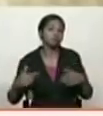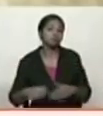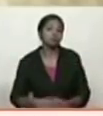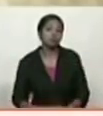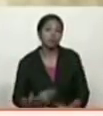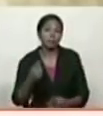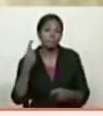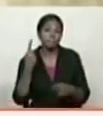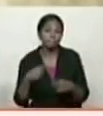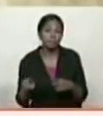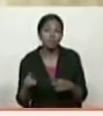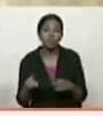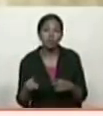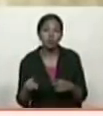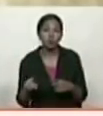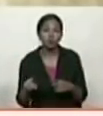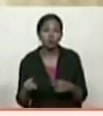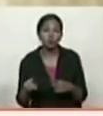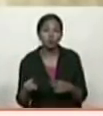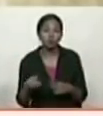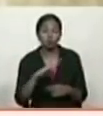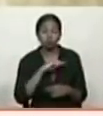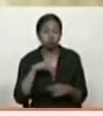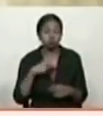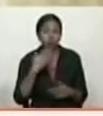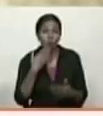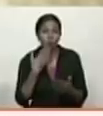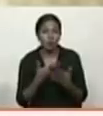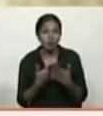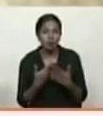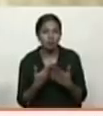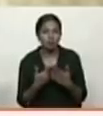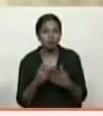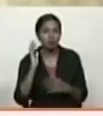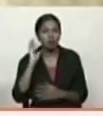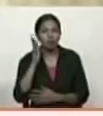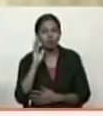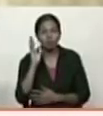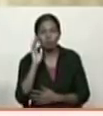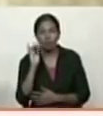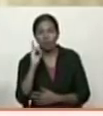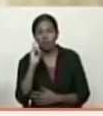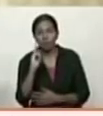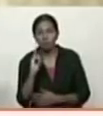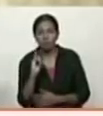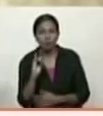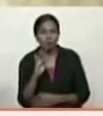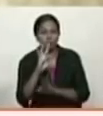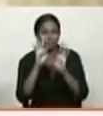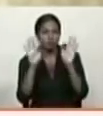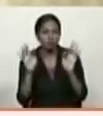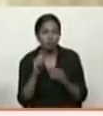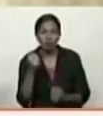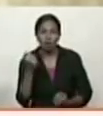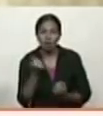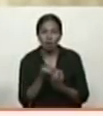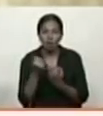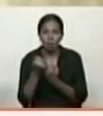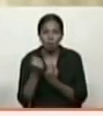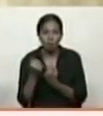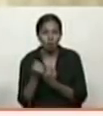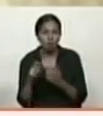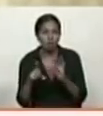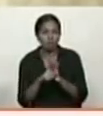Pero y hay que agradecer tanto en la Asamblea Parlamentaria como en todos los foros el apoyo incondicional al